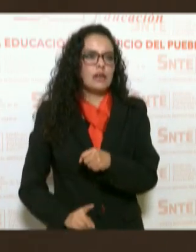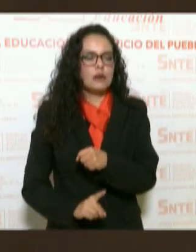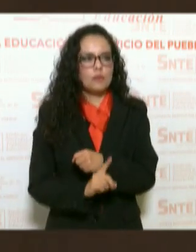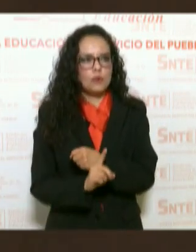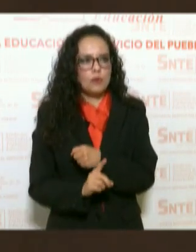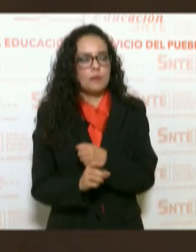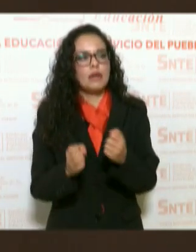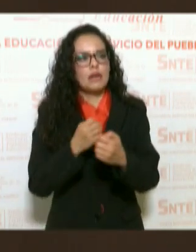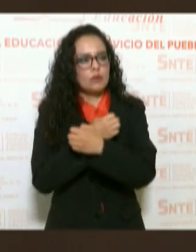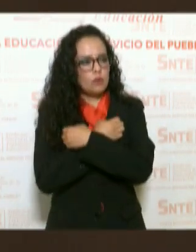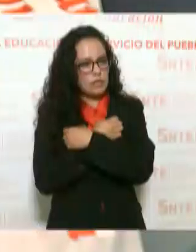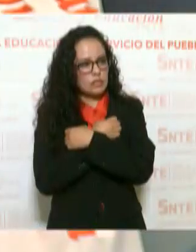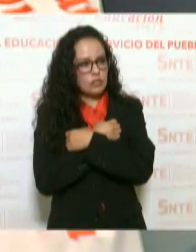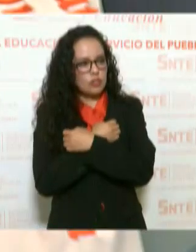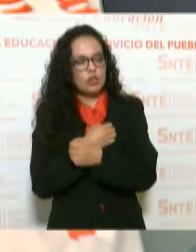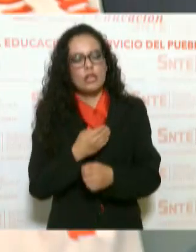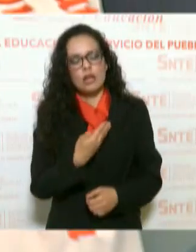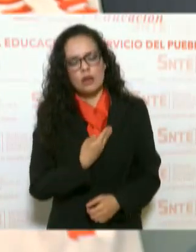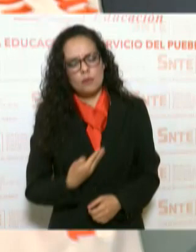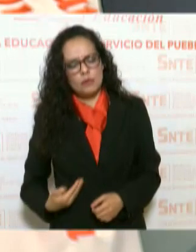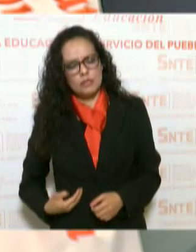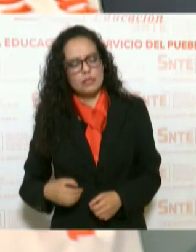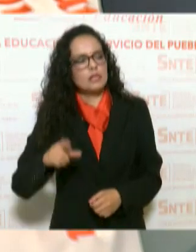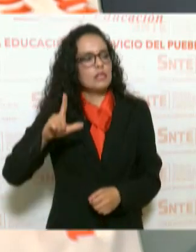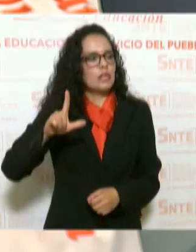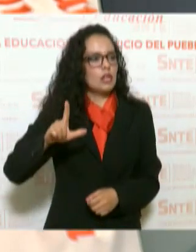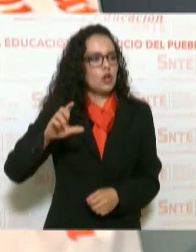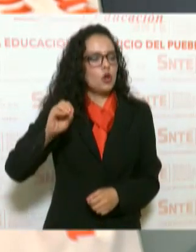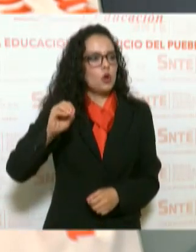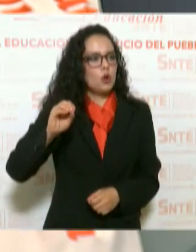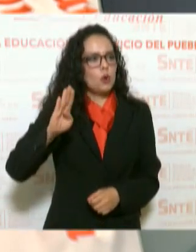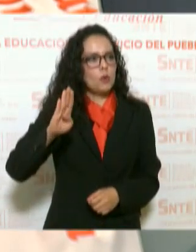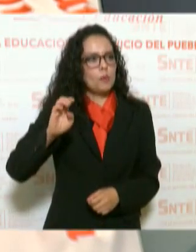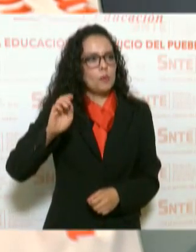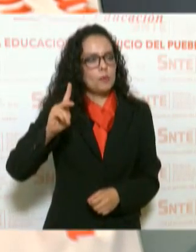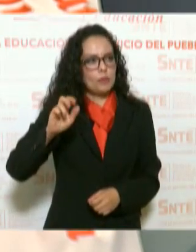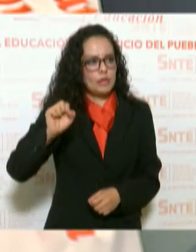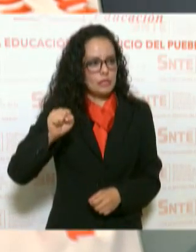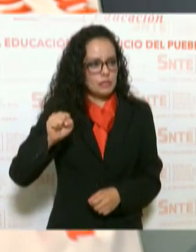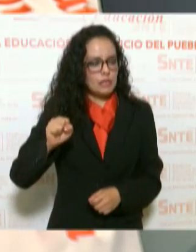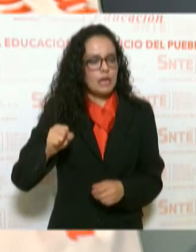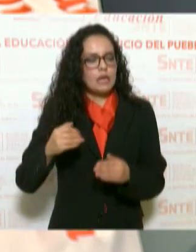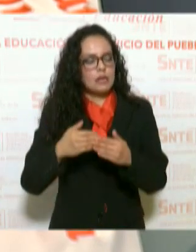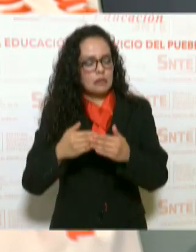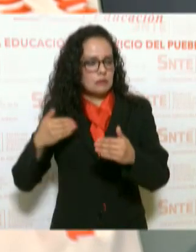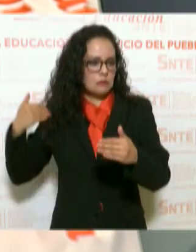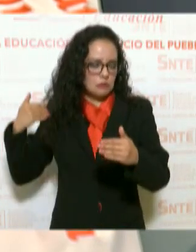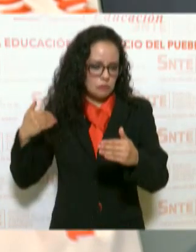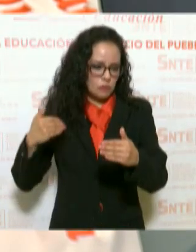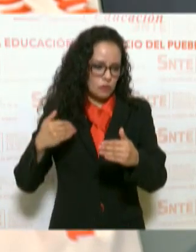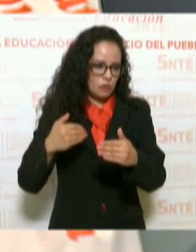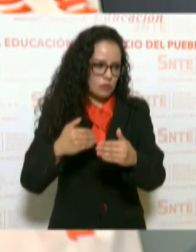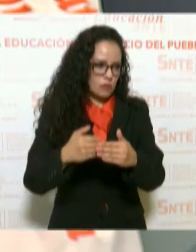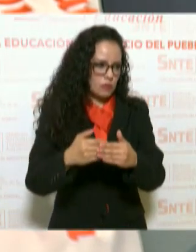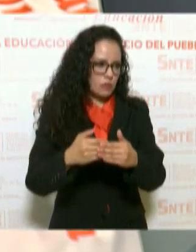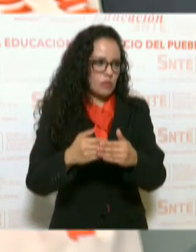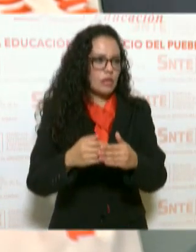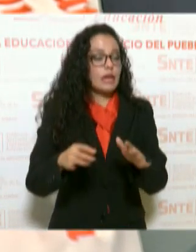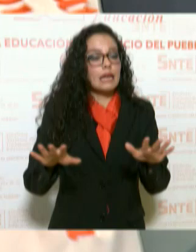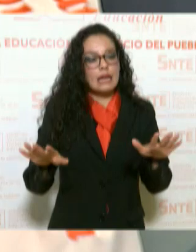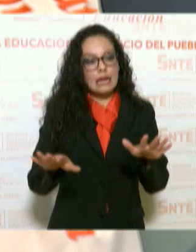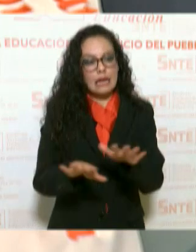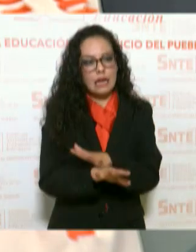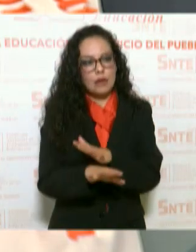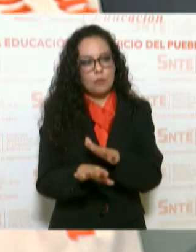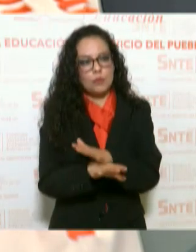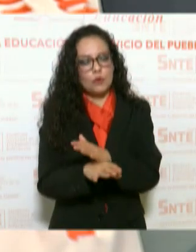en el año 2019, lideró la reforma al artículo 3 de la Constitución